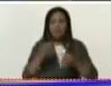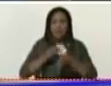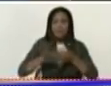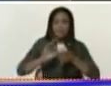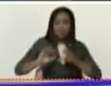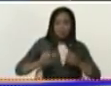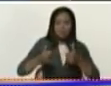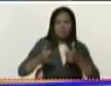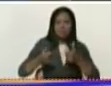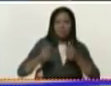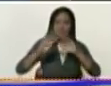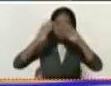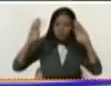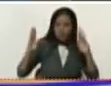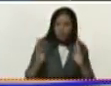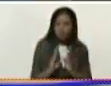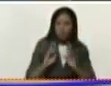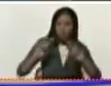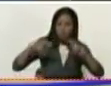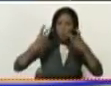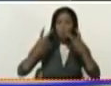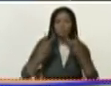en el marco del nuevo mundo pluripolar,